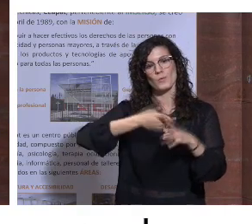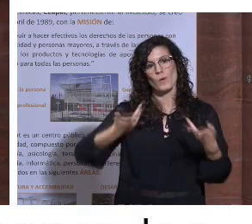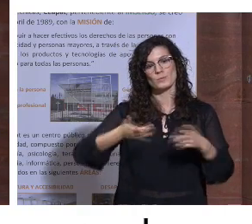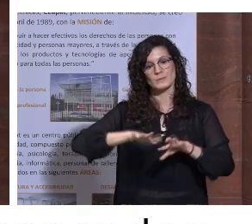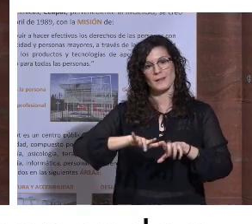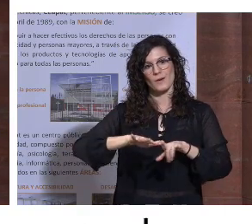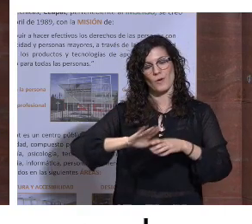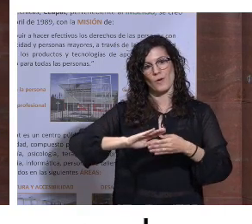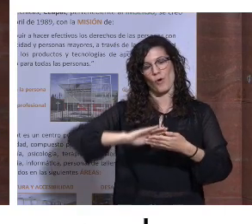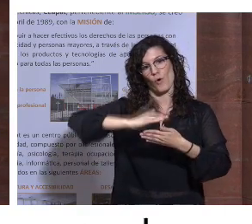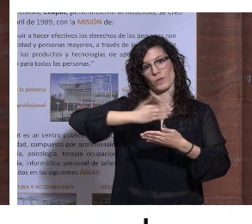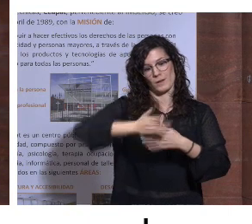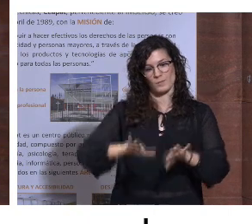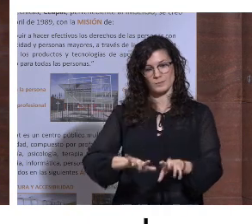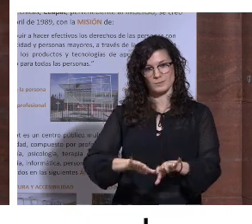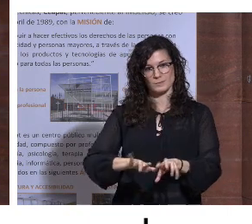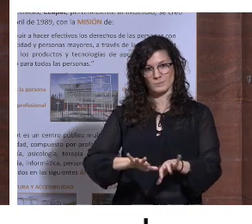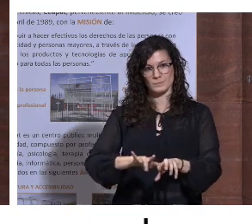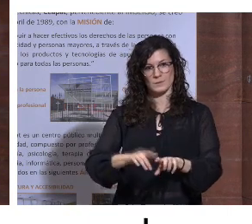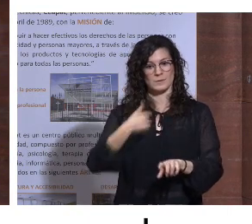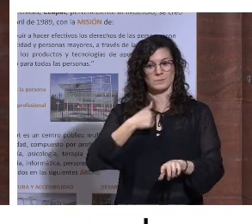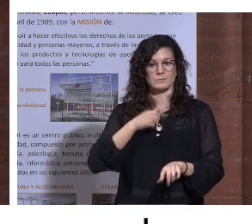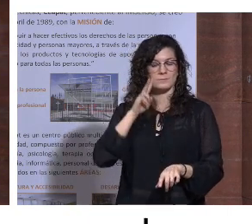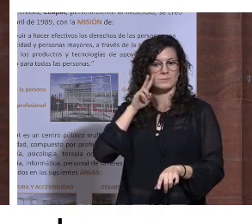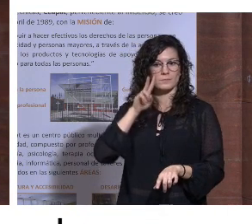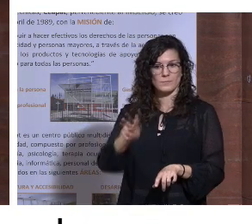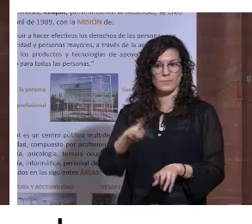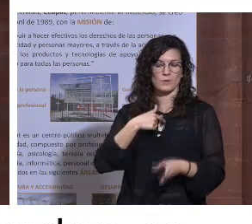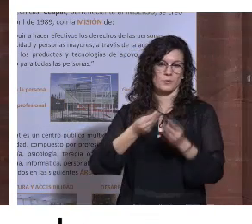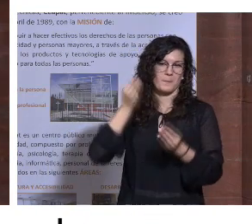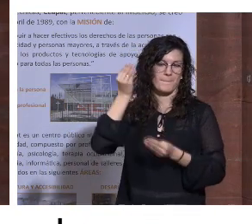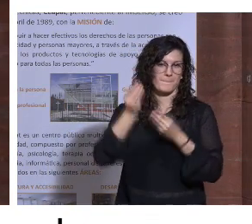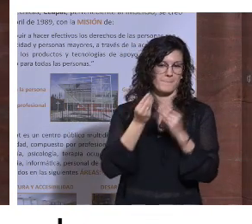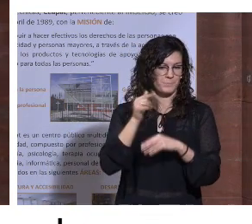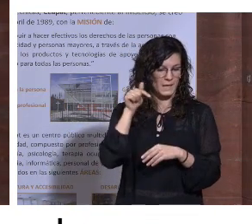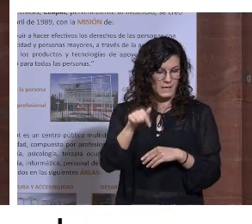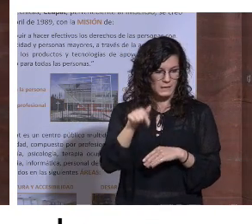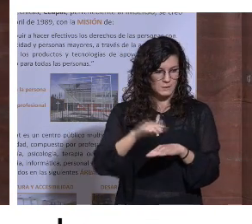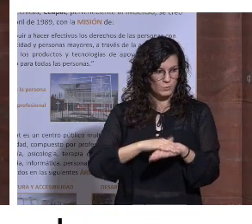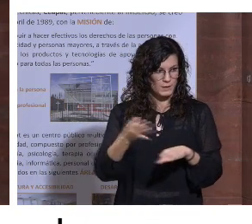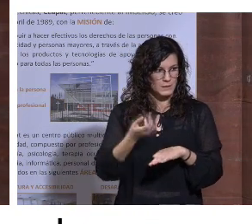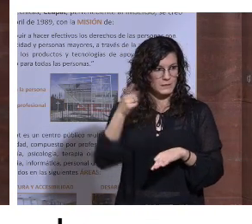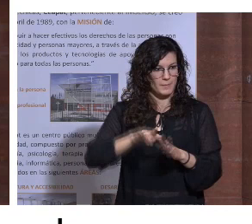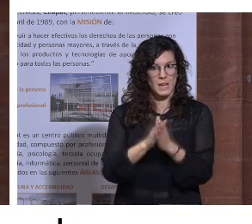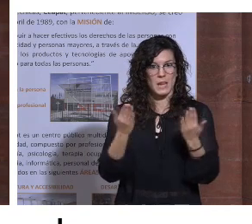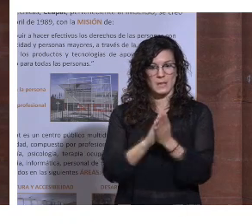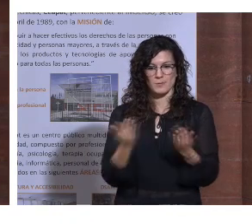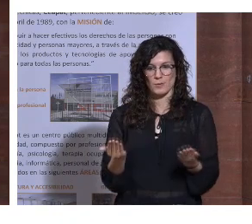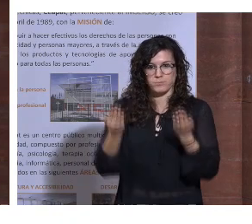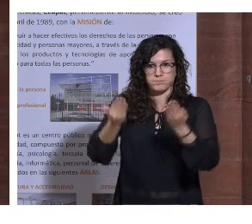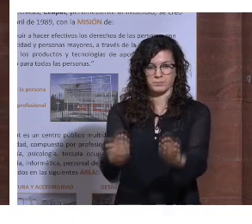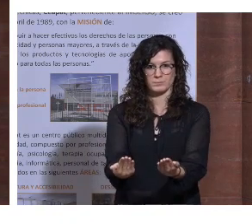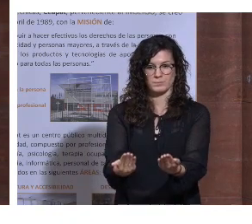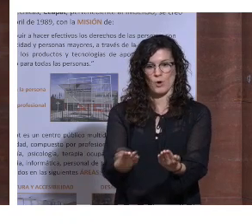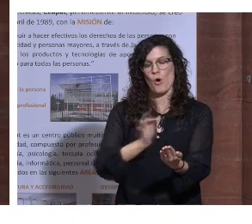de ordenador. Y cuando los vi, dije, sirve para poner también un libro